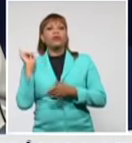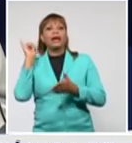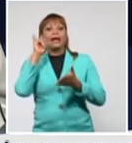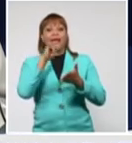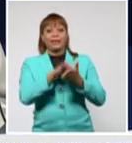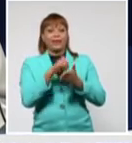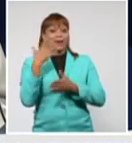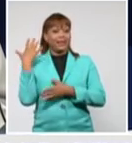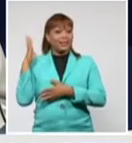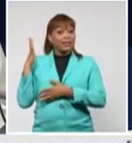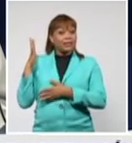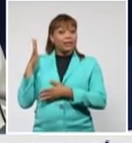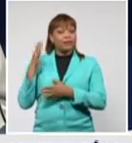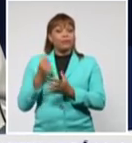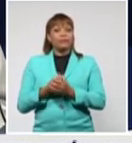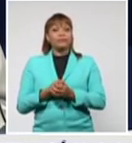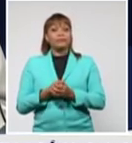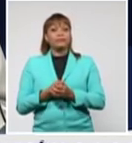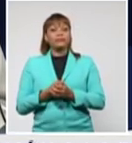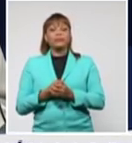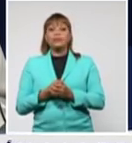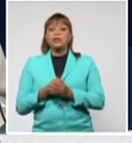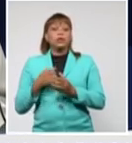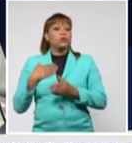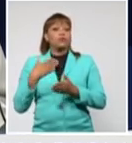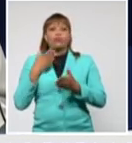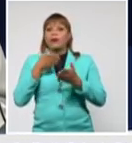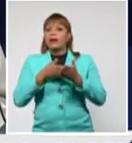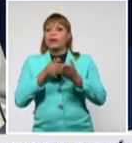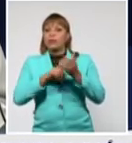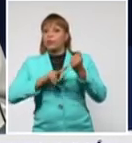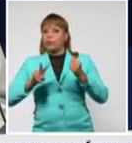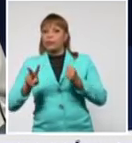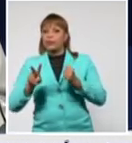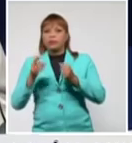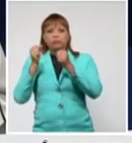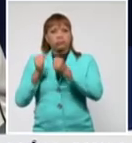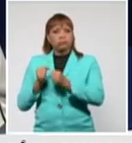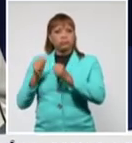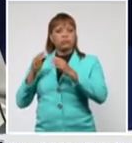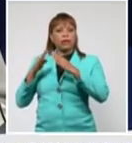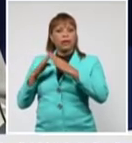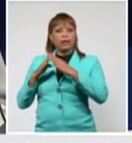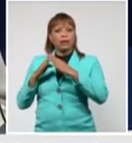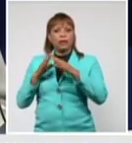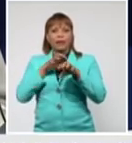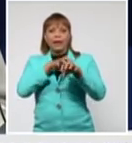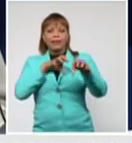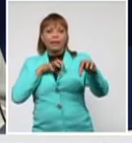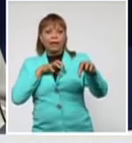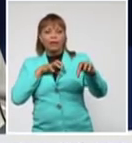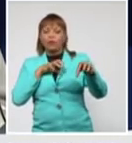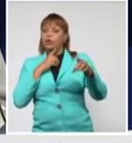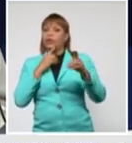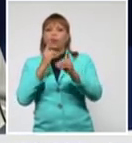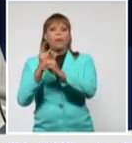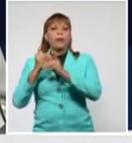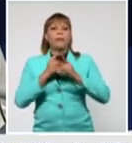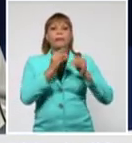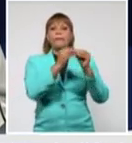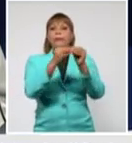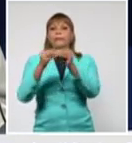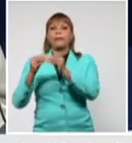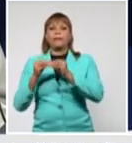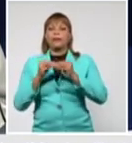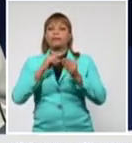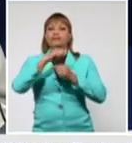exterior, no han ido a sus territorios y por lo tanto no tiene que ver con transmisión en nuestro país.